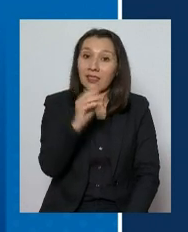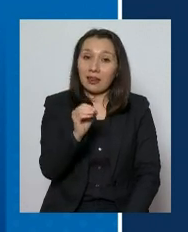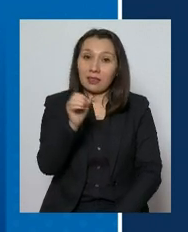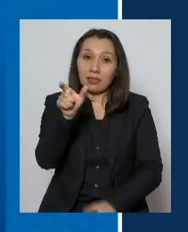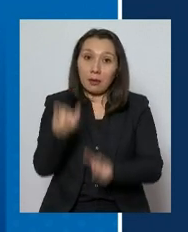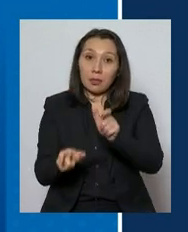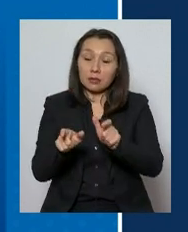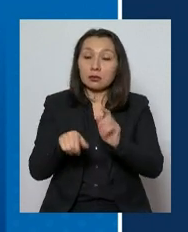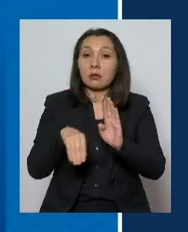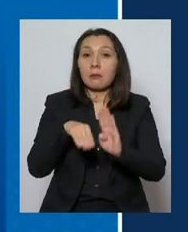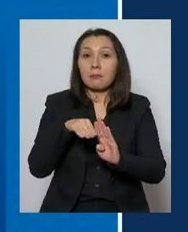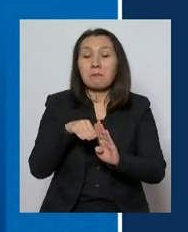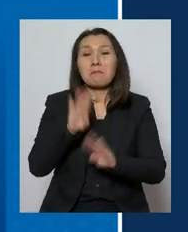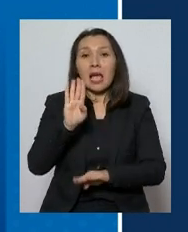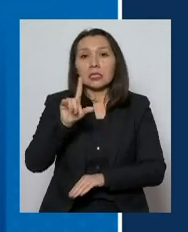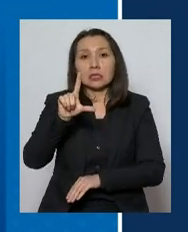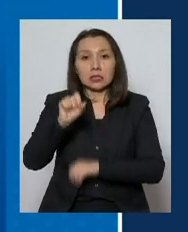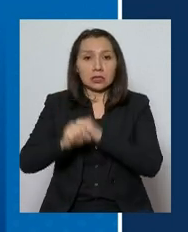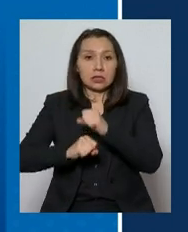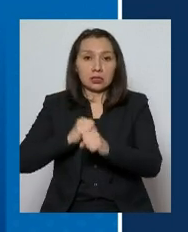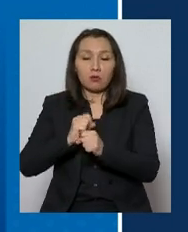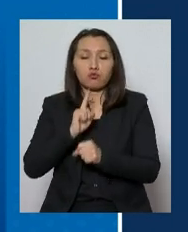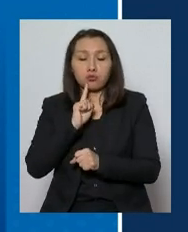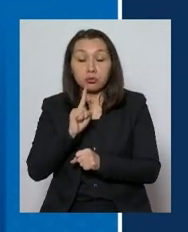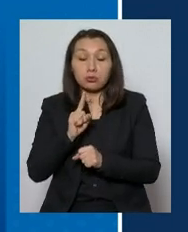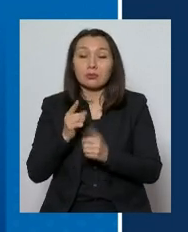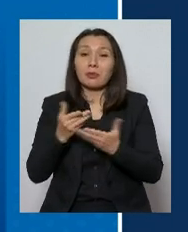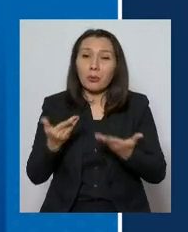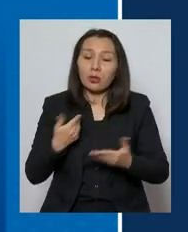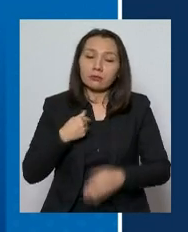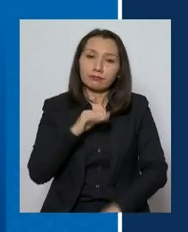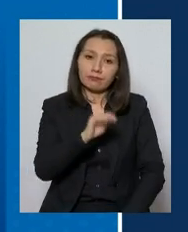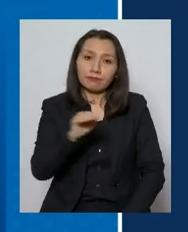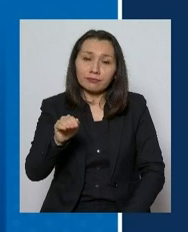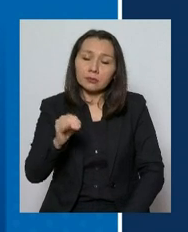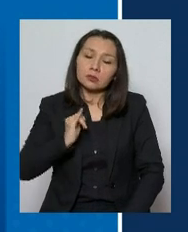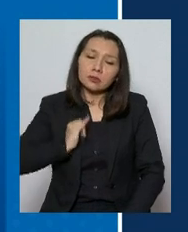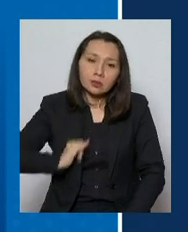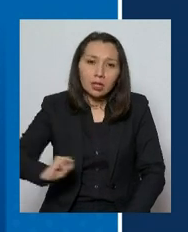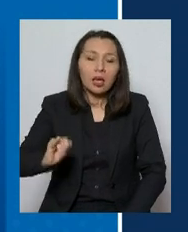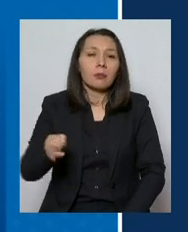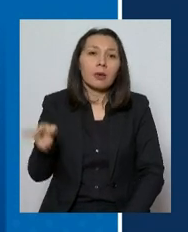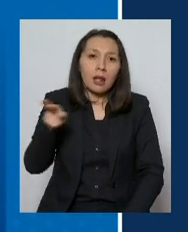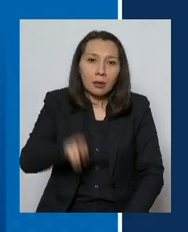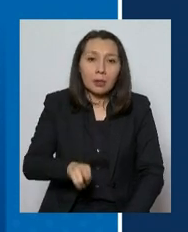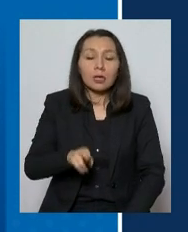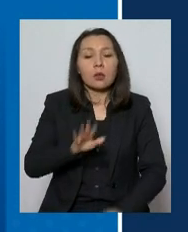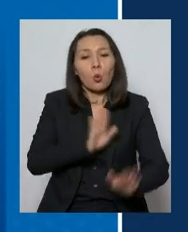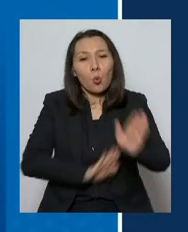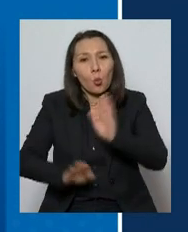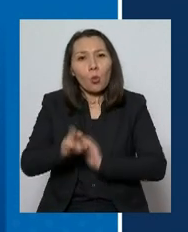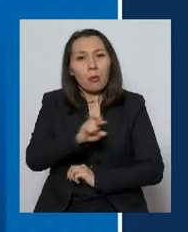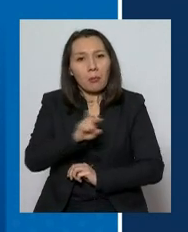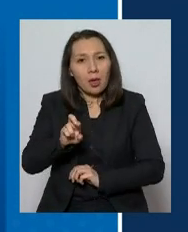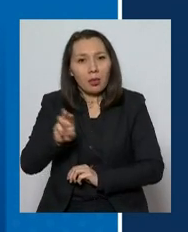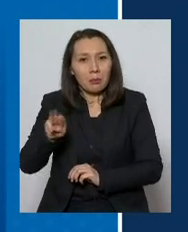ellas con más de 70 años. Y es por eso que el llamado ha sido constante. Cuidemos a nuestros